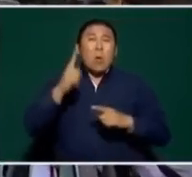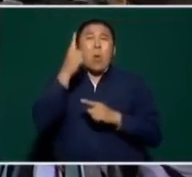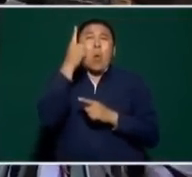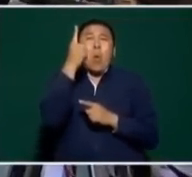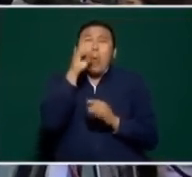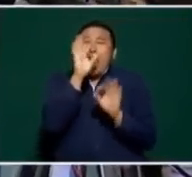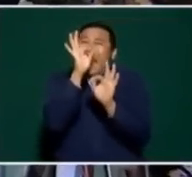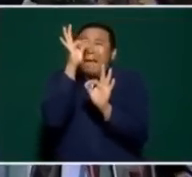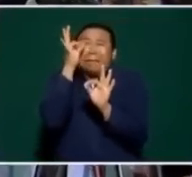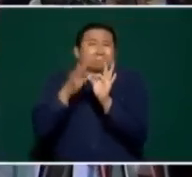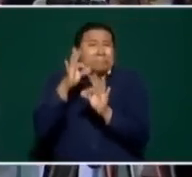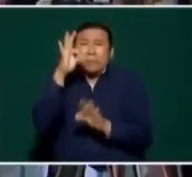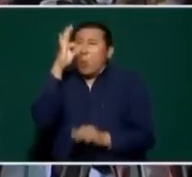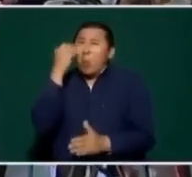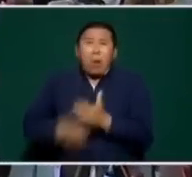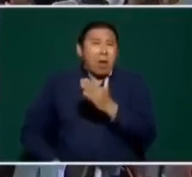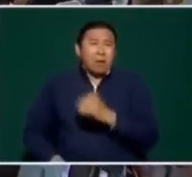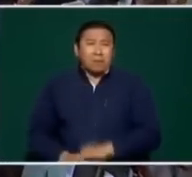más.